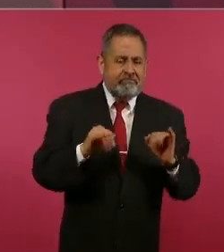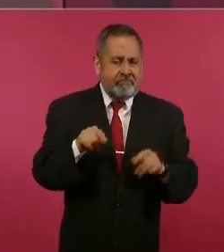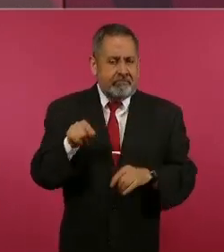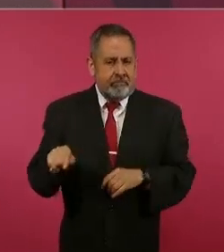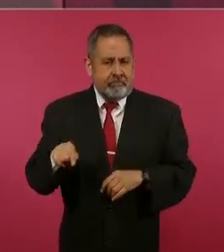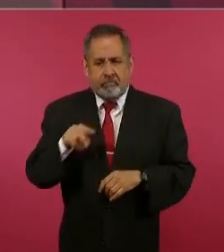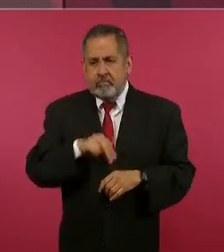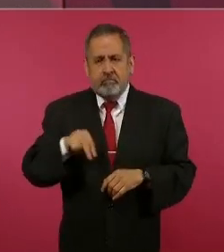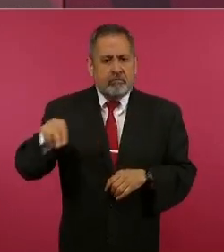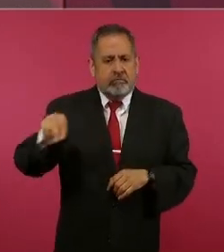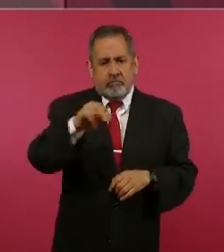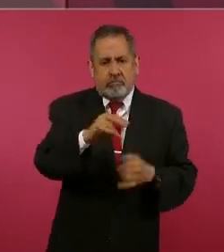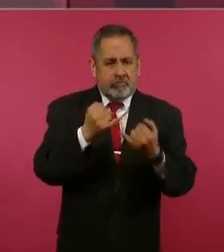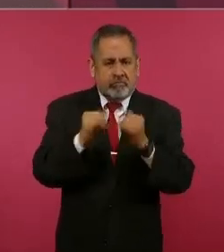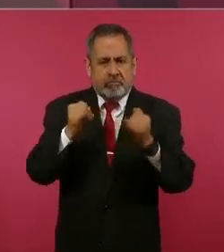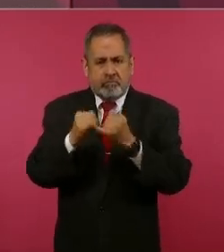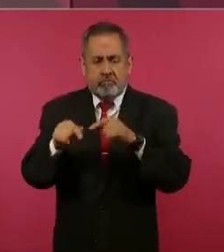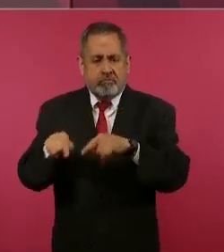puro salud. O